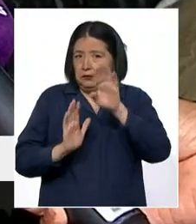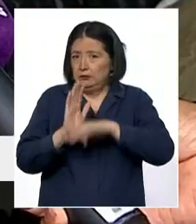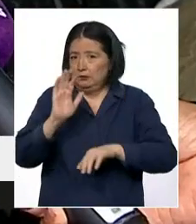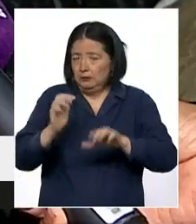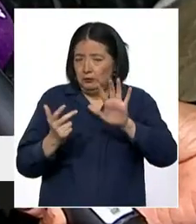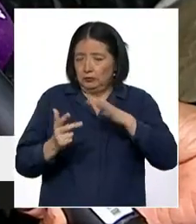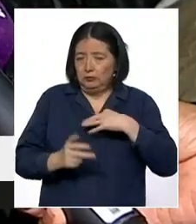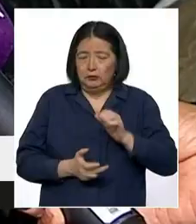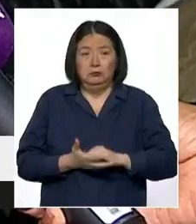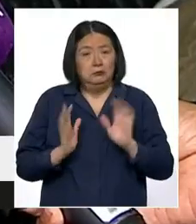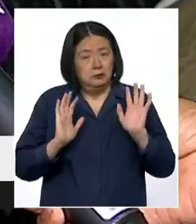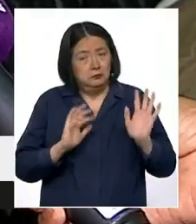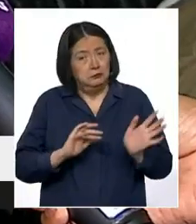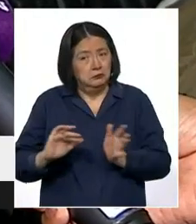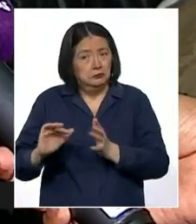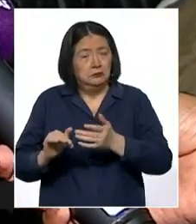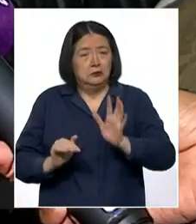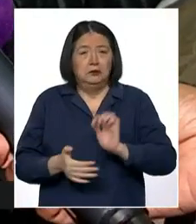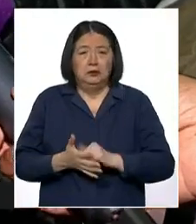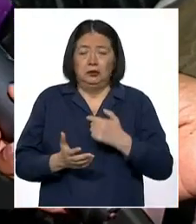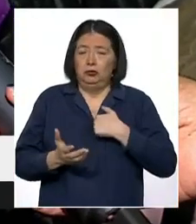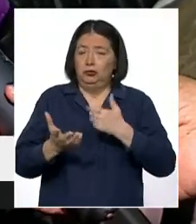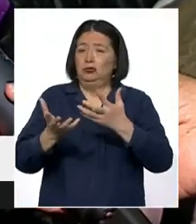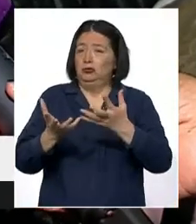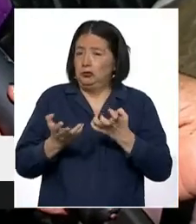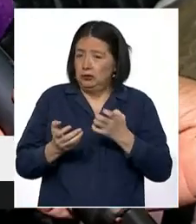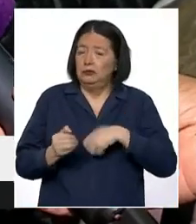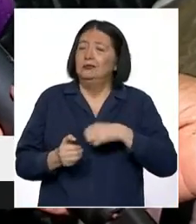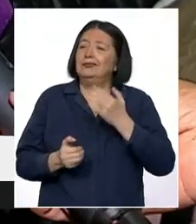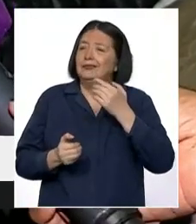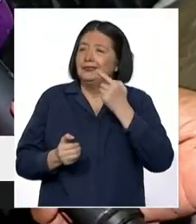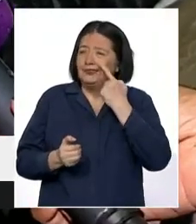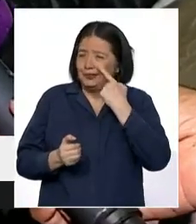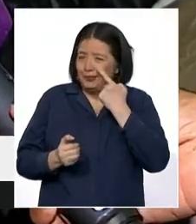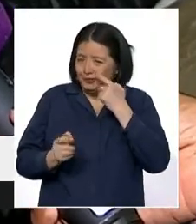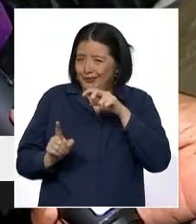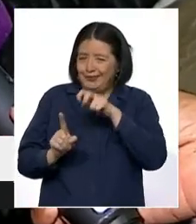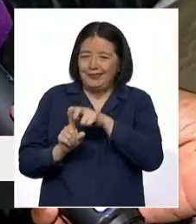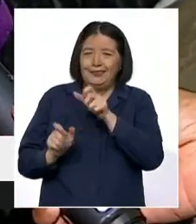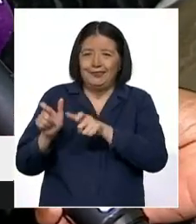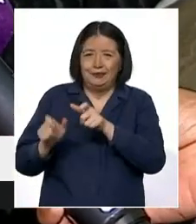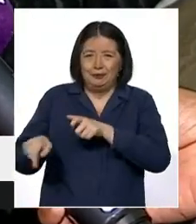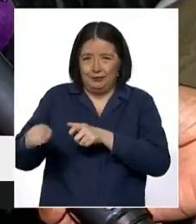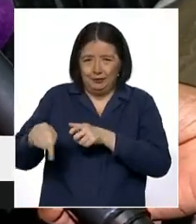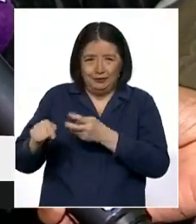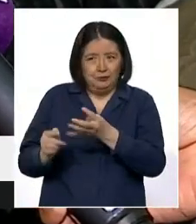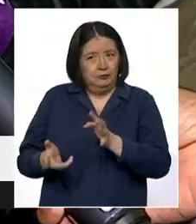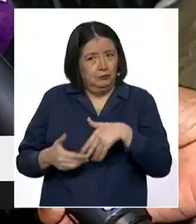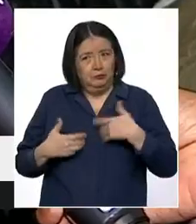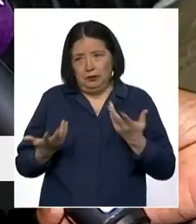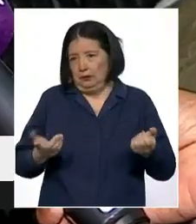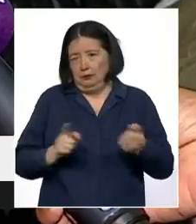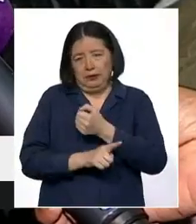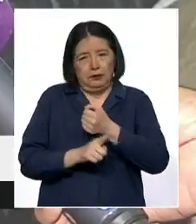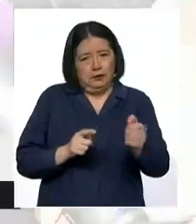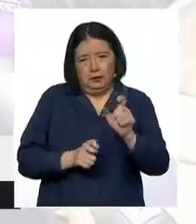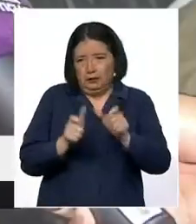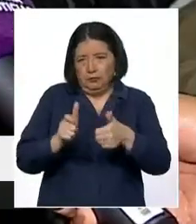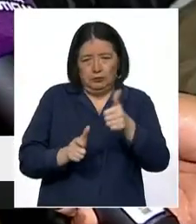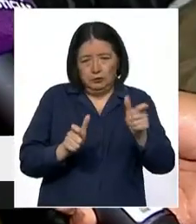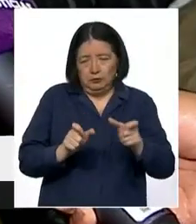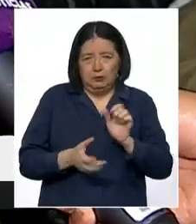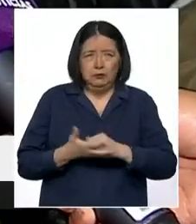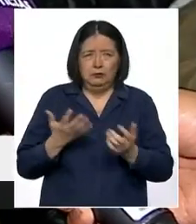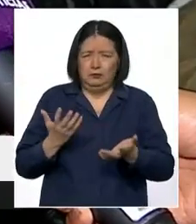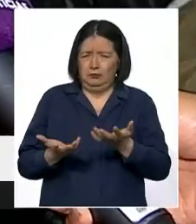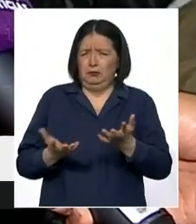edad. Independientemente de que deseo que se identifique a estas personas porque no pueden ir por la vida golpeando de esa forma, es